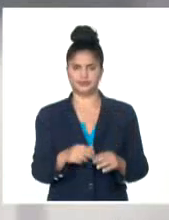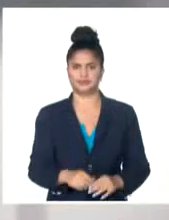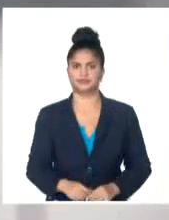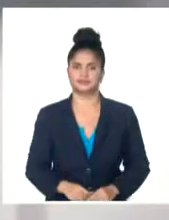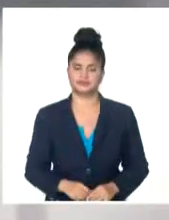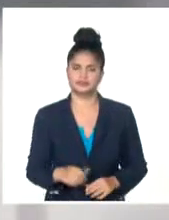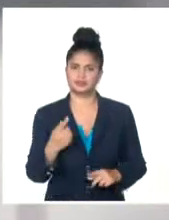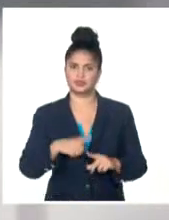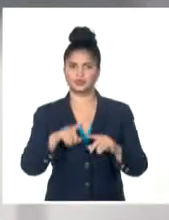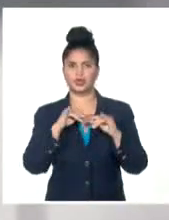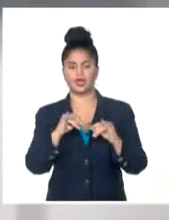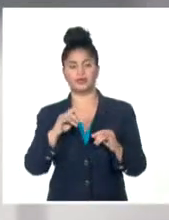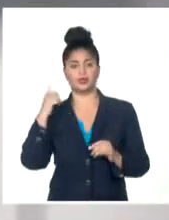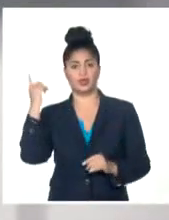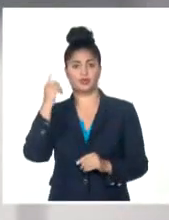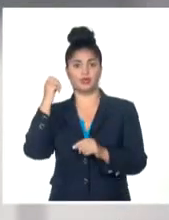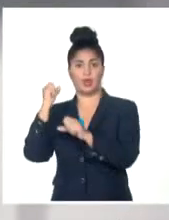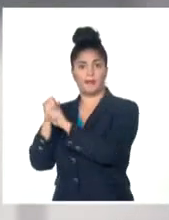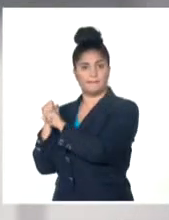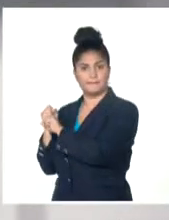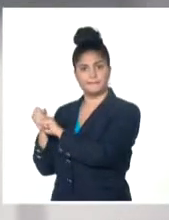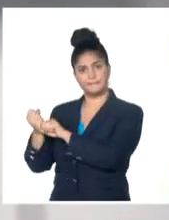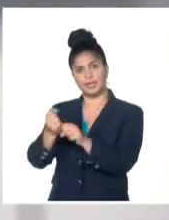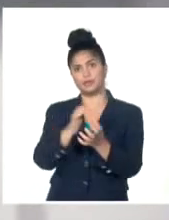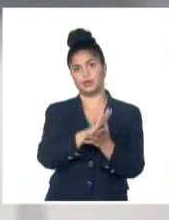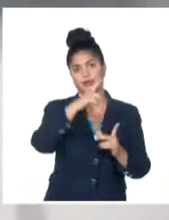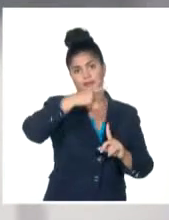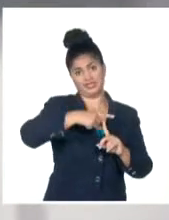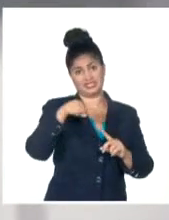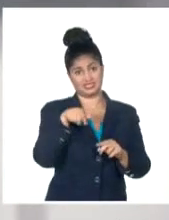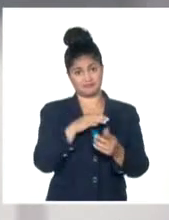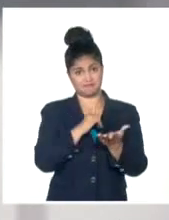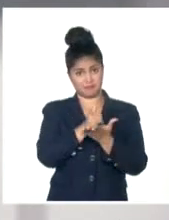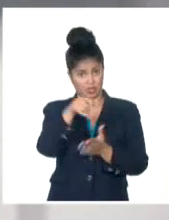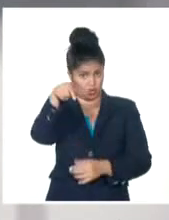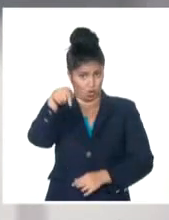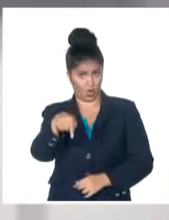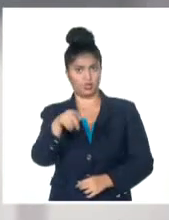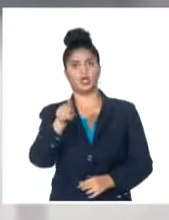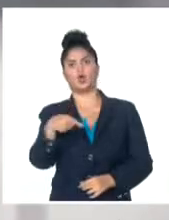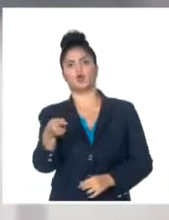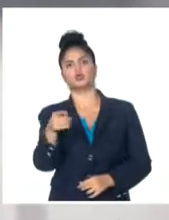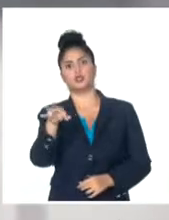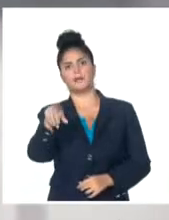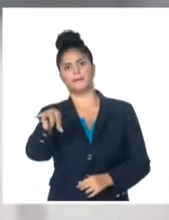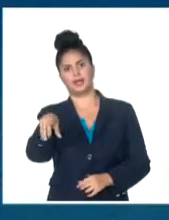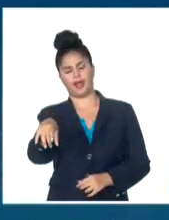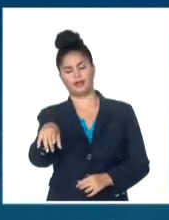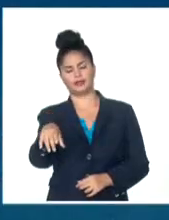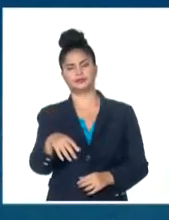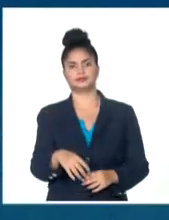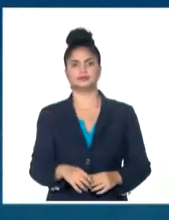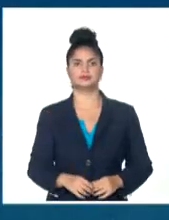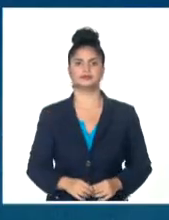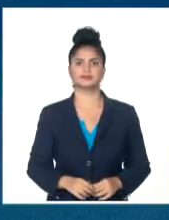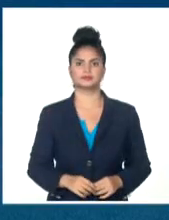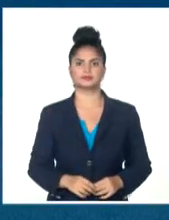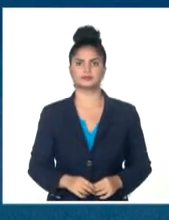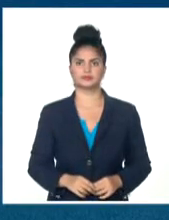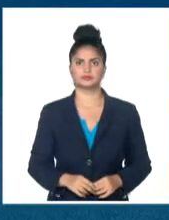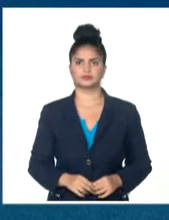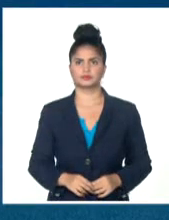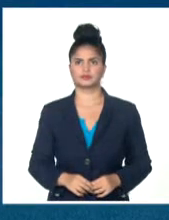En la Serie Nacional de Béisbol, Matanzas completó este miércoles el pase de escoba frente a Pinar y se reafirmó en la cima de la clasificación.